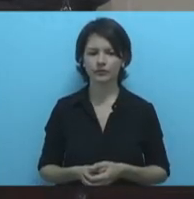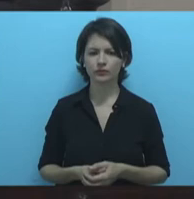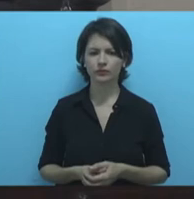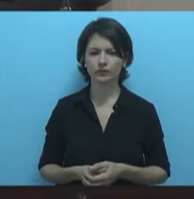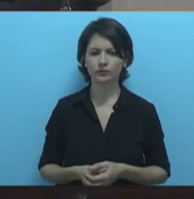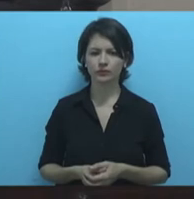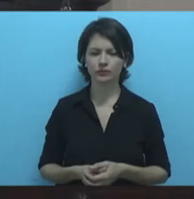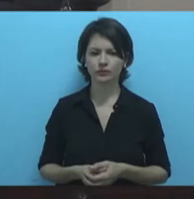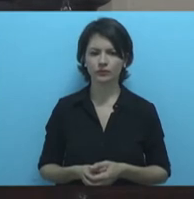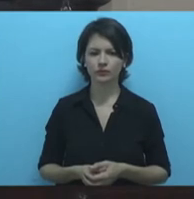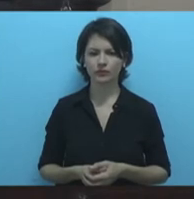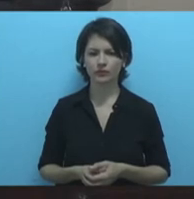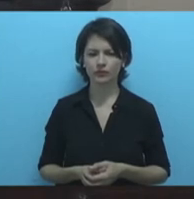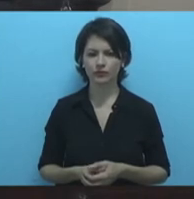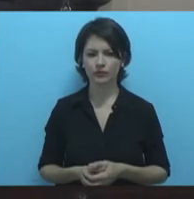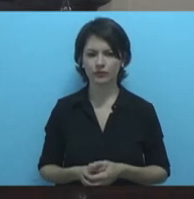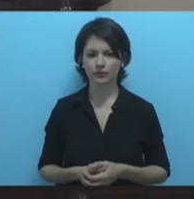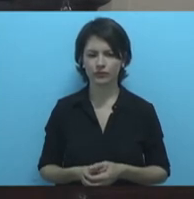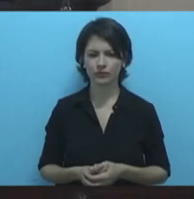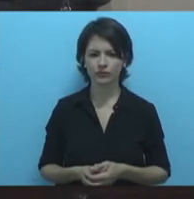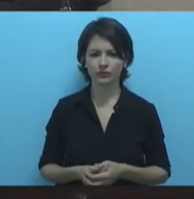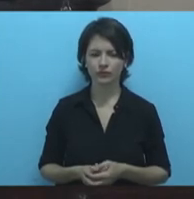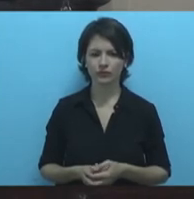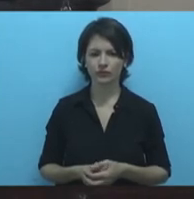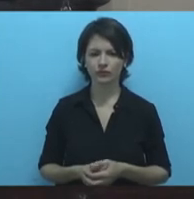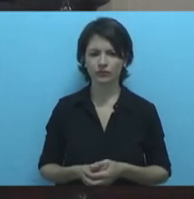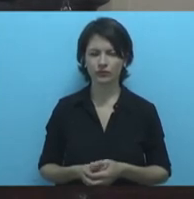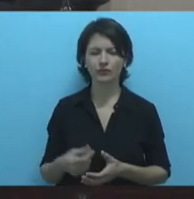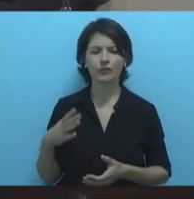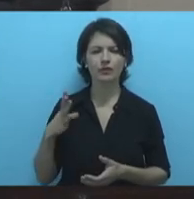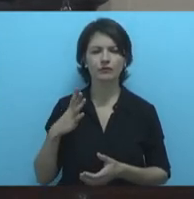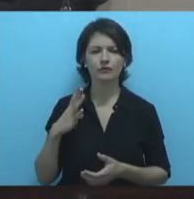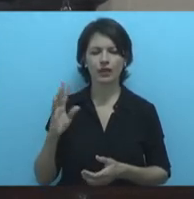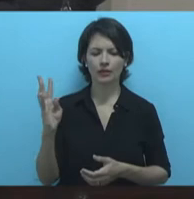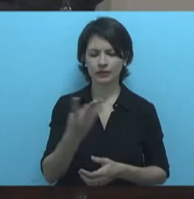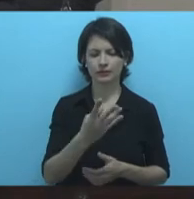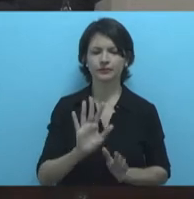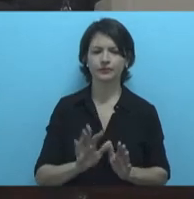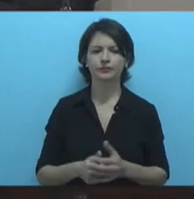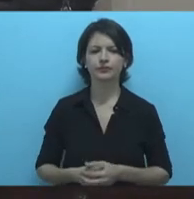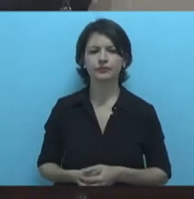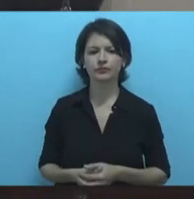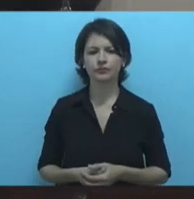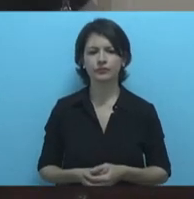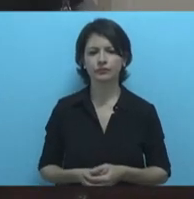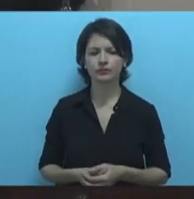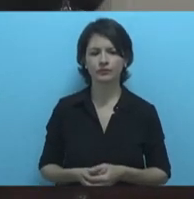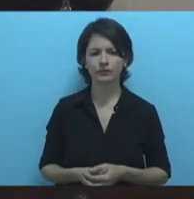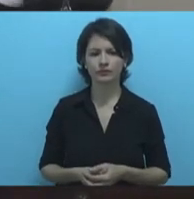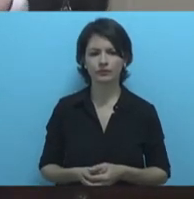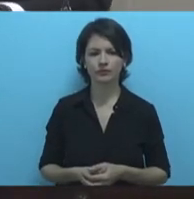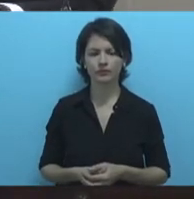estamos teniendo retorno visual en la pantalla o frente al estrado ahora sí ahora sí vamos a poner en consideración